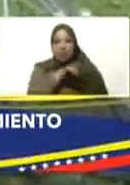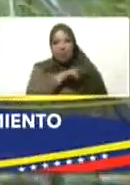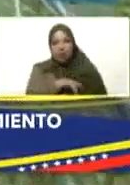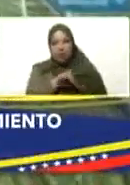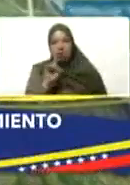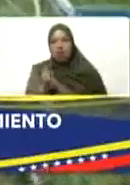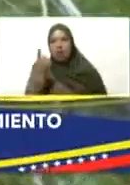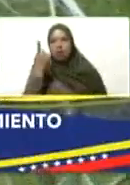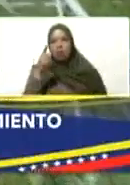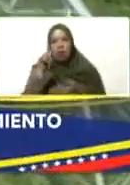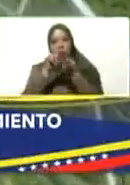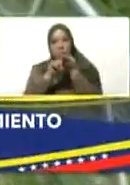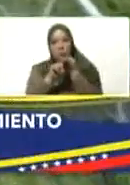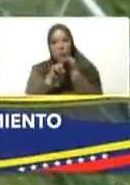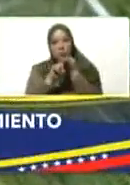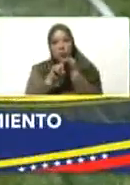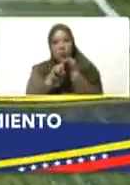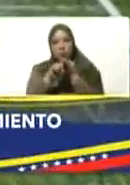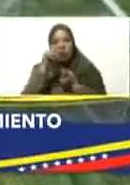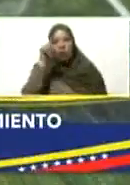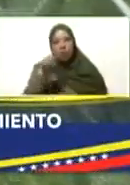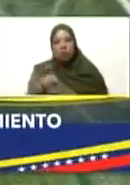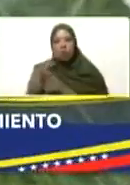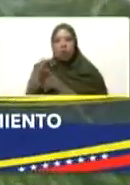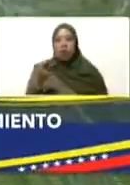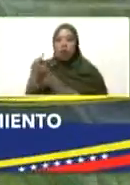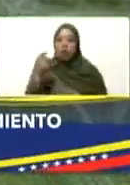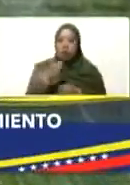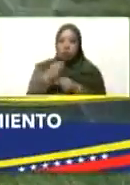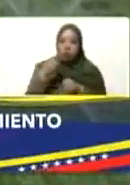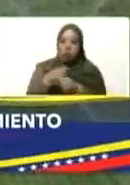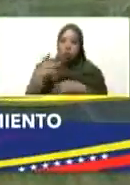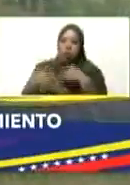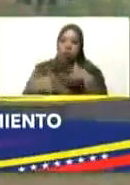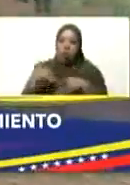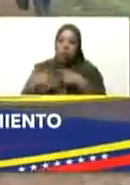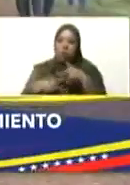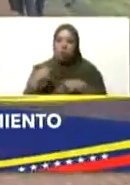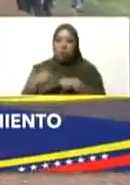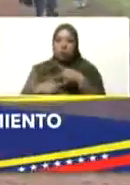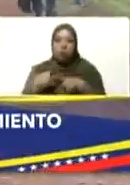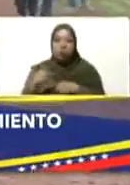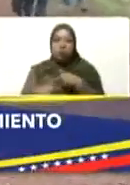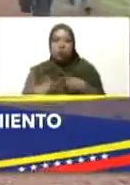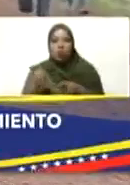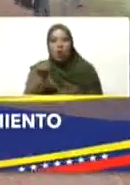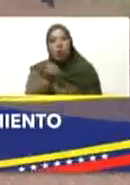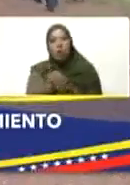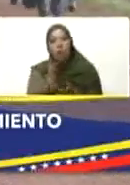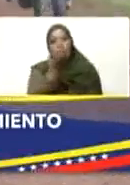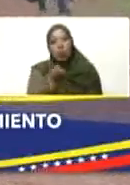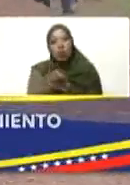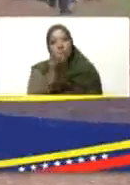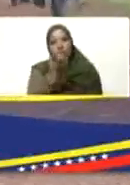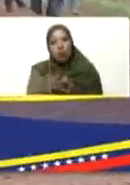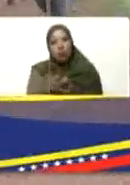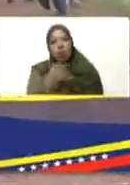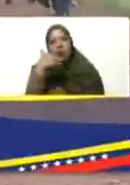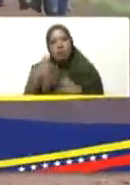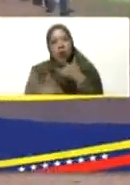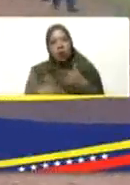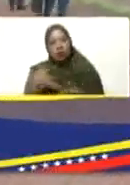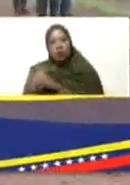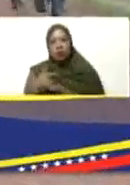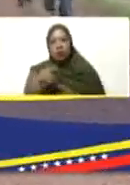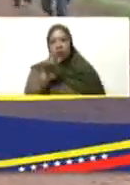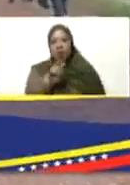la primera combatiente. En una jornada tan apasionante como lo es la actividad productiva. Monagas, como usted así mismo nos lo ha indicado,